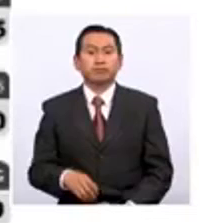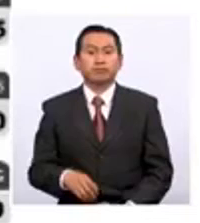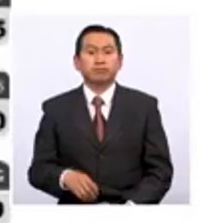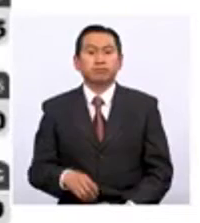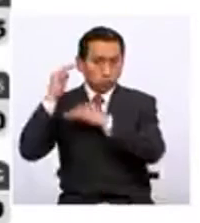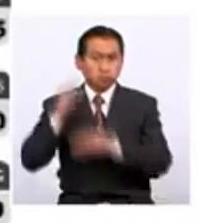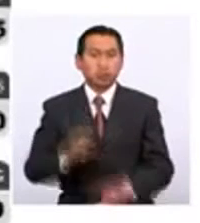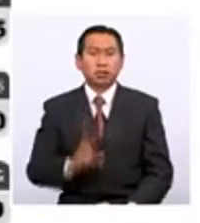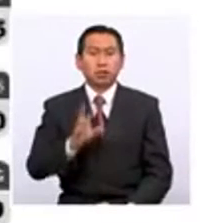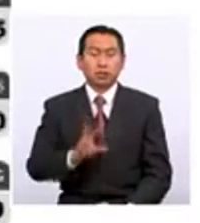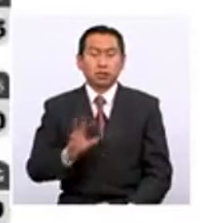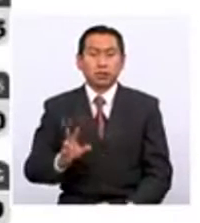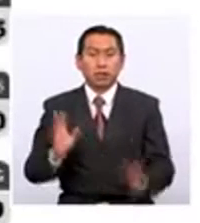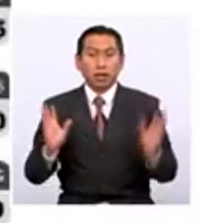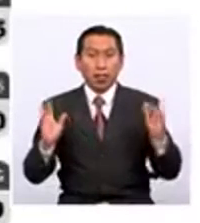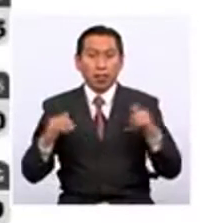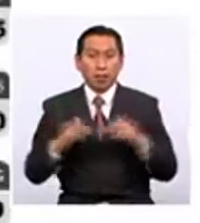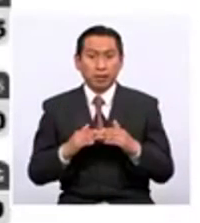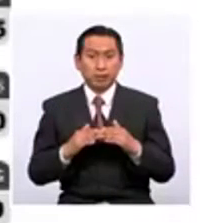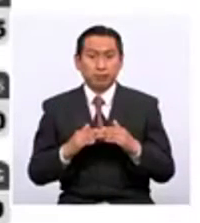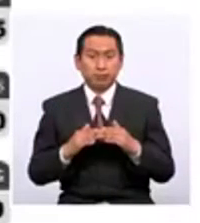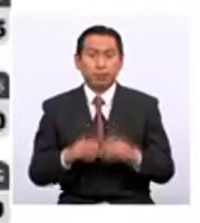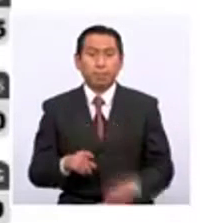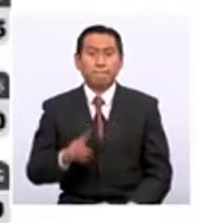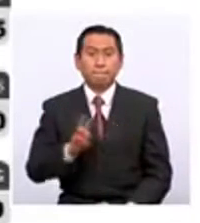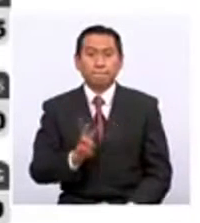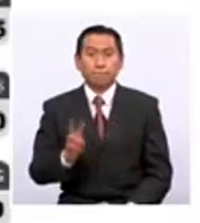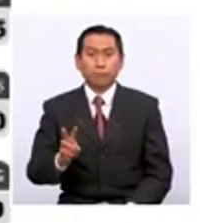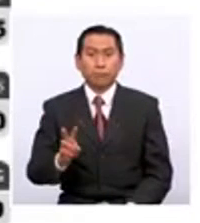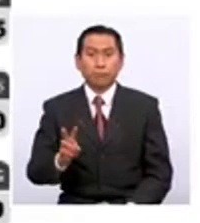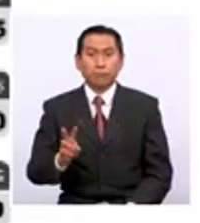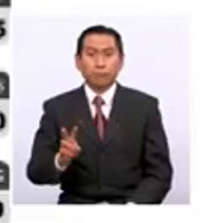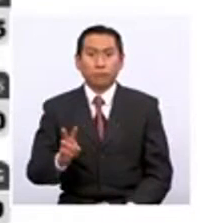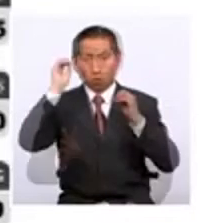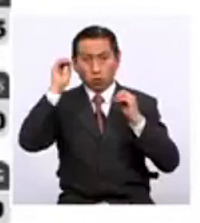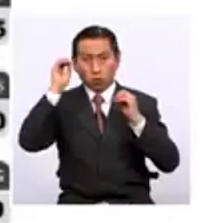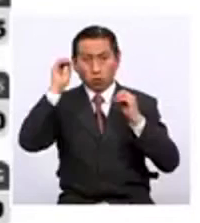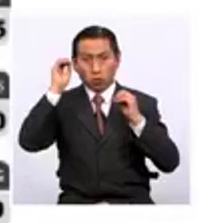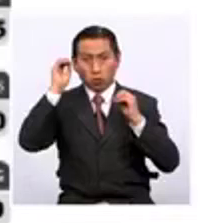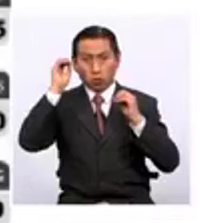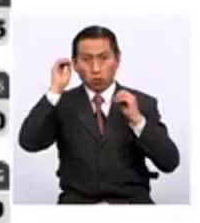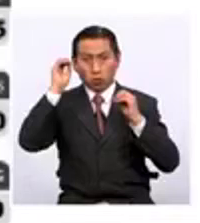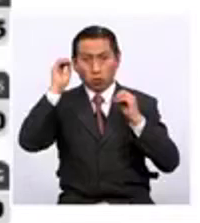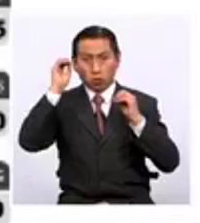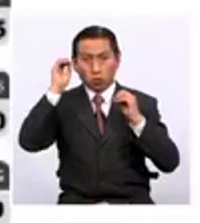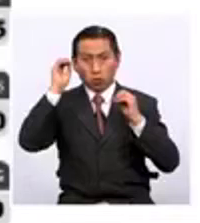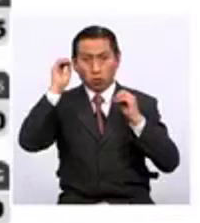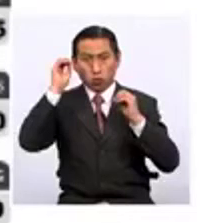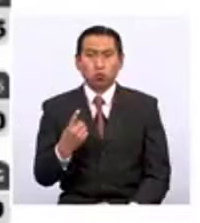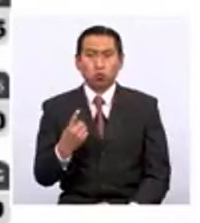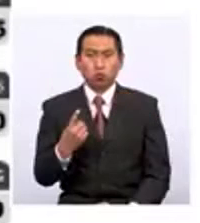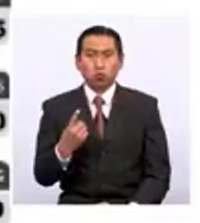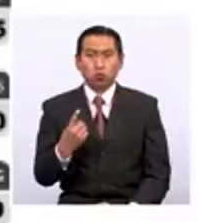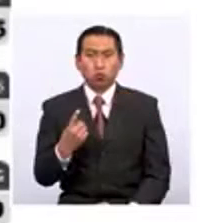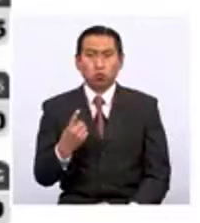Cruz, 33 La Paz, 22 Oruro, 10 Beni y 1 Pando.